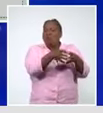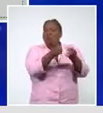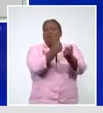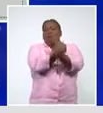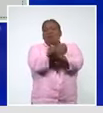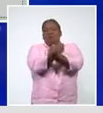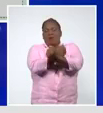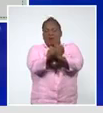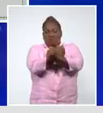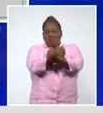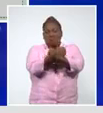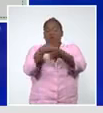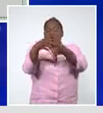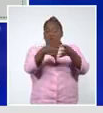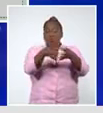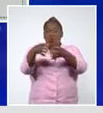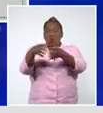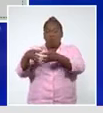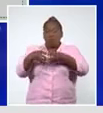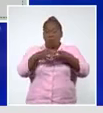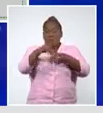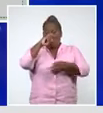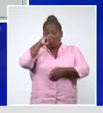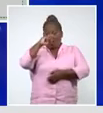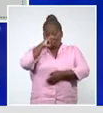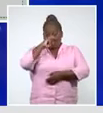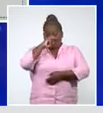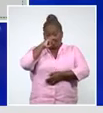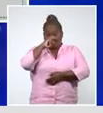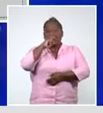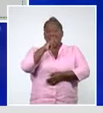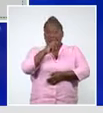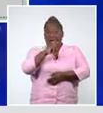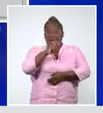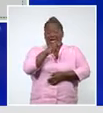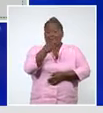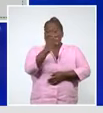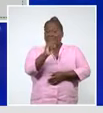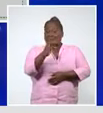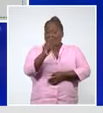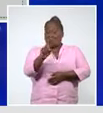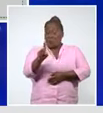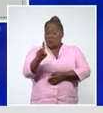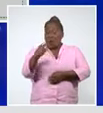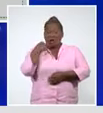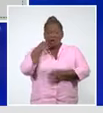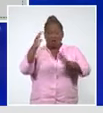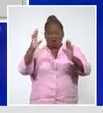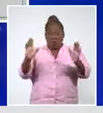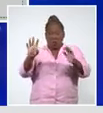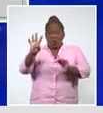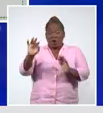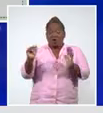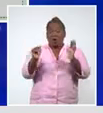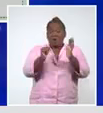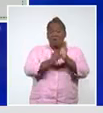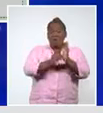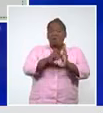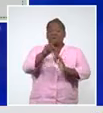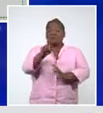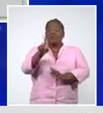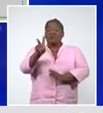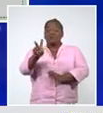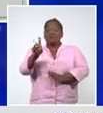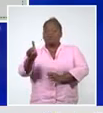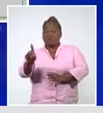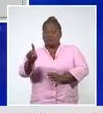Por grupos de edades, ahí tenemos el año 2021 con 4.121 casos confirmados